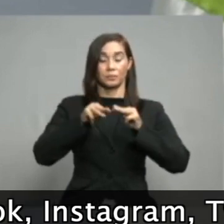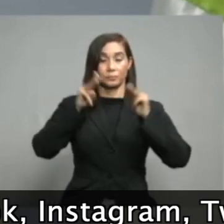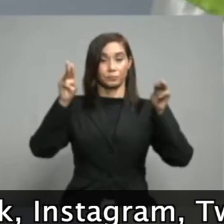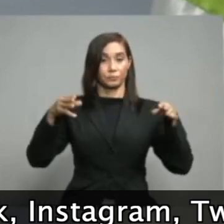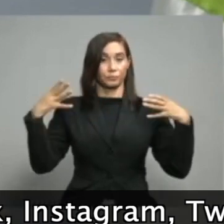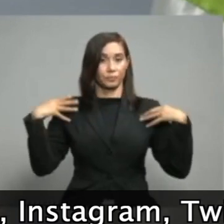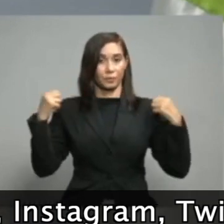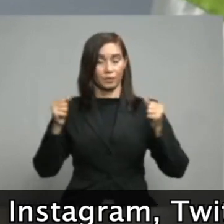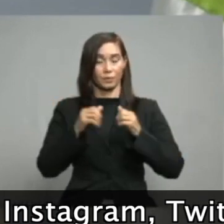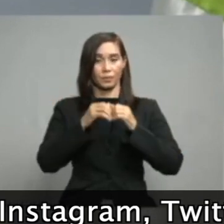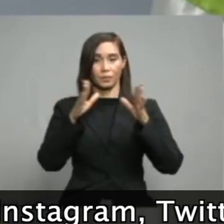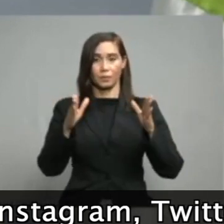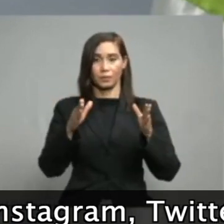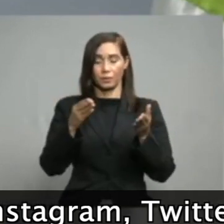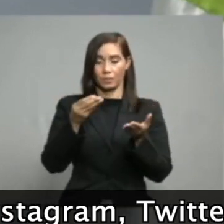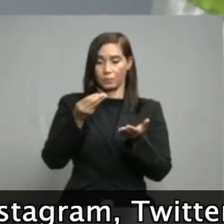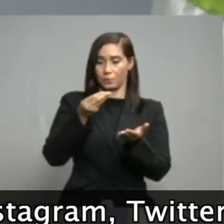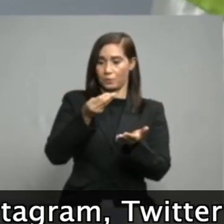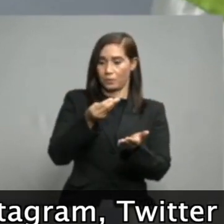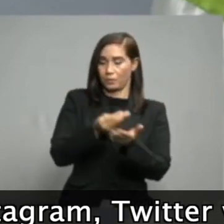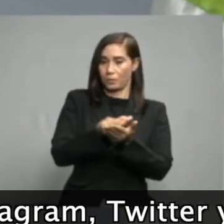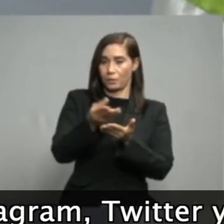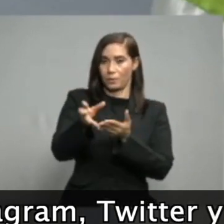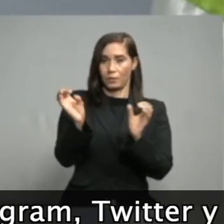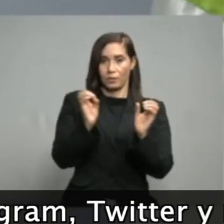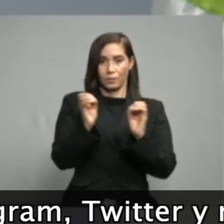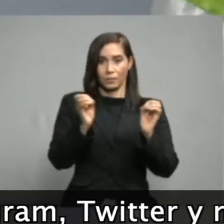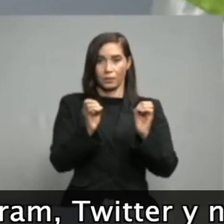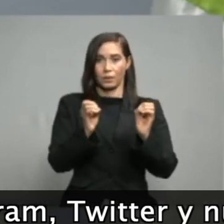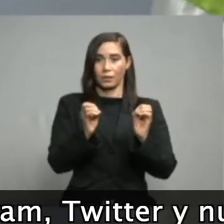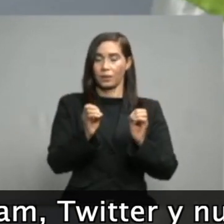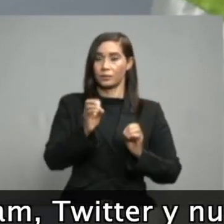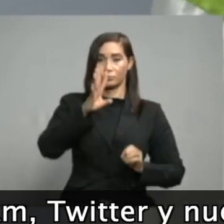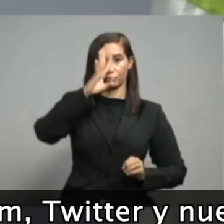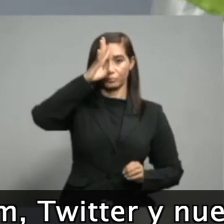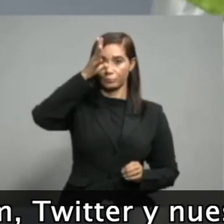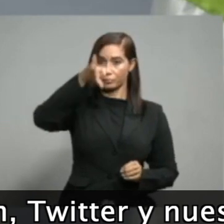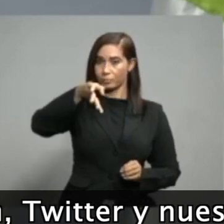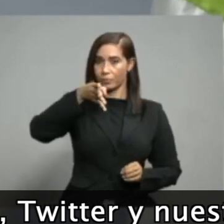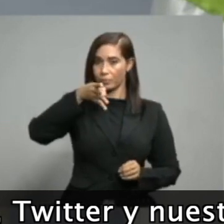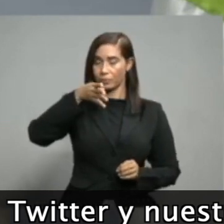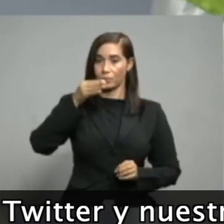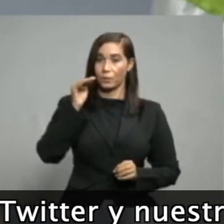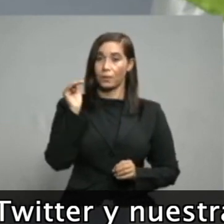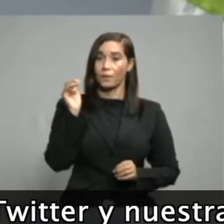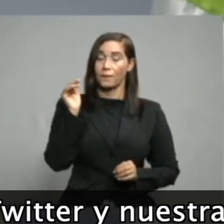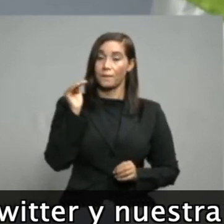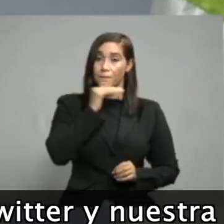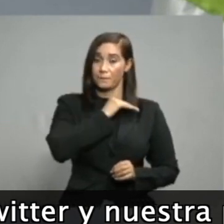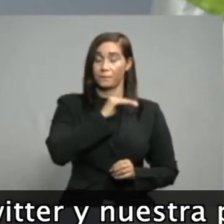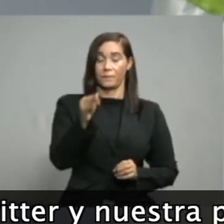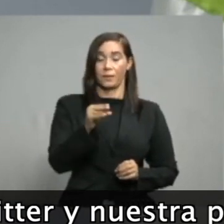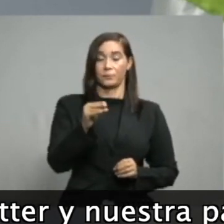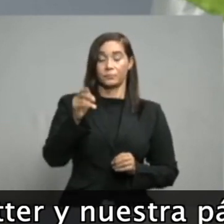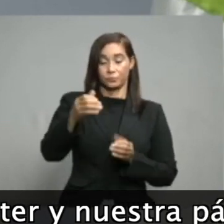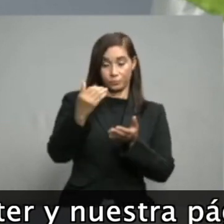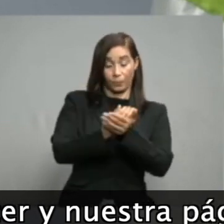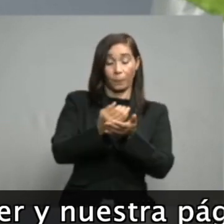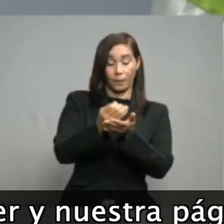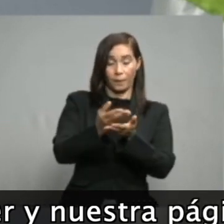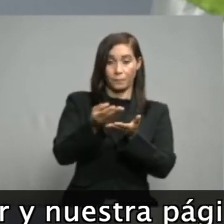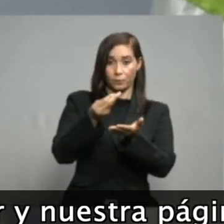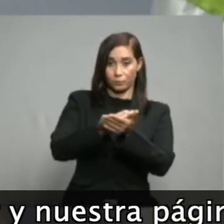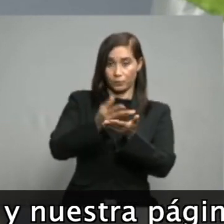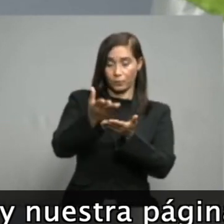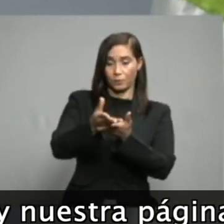COVID-19 son falsos. Hemos puesto órdenes por 150.000 unidades y